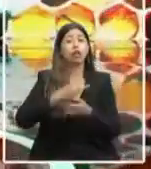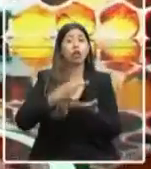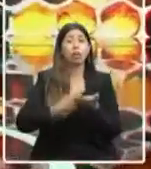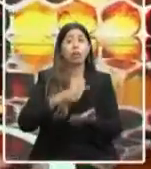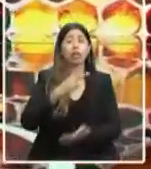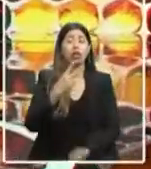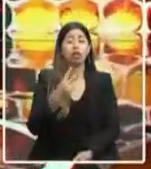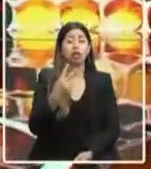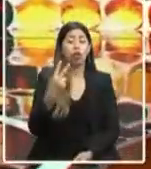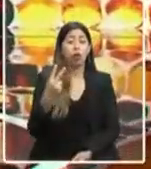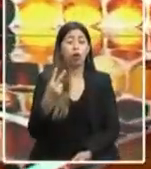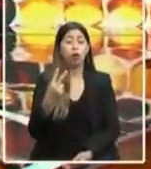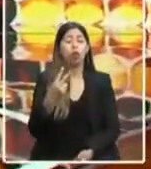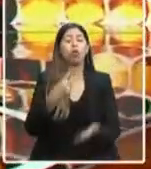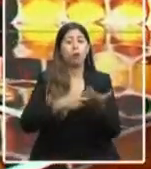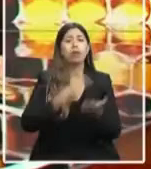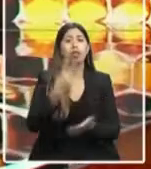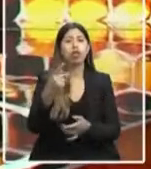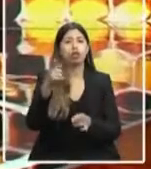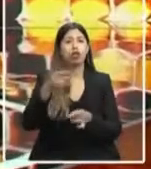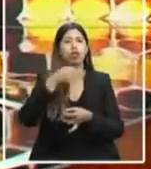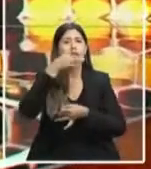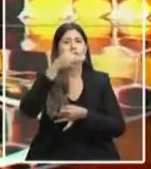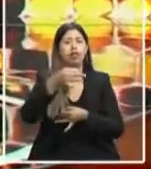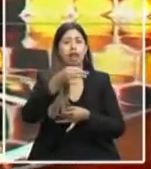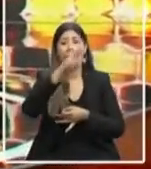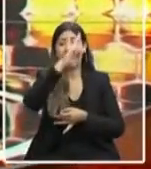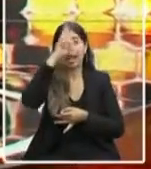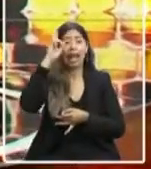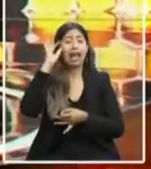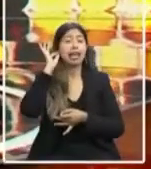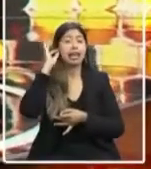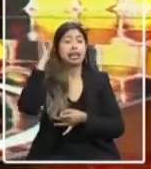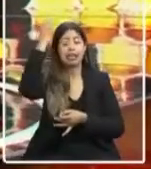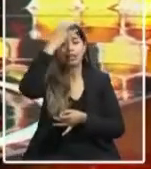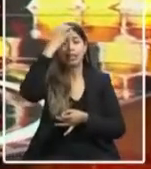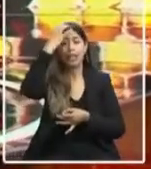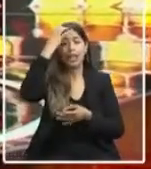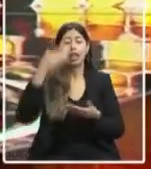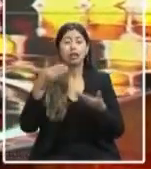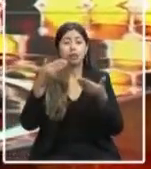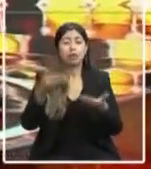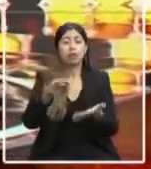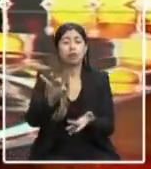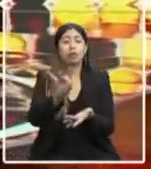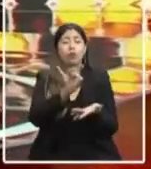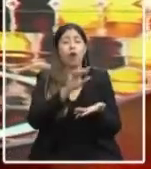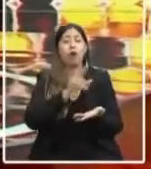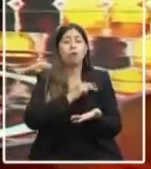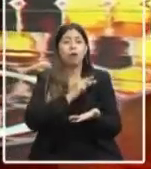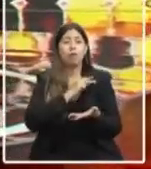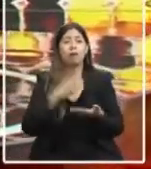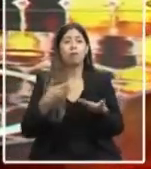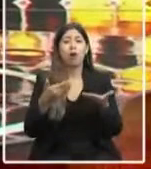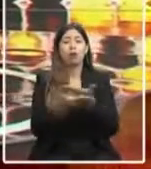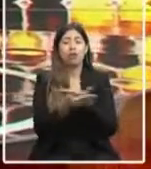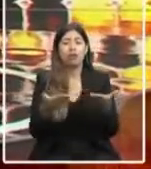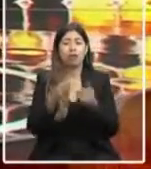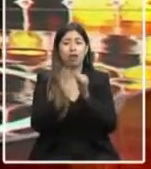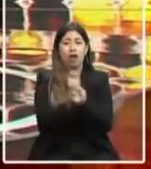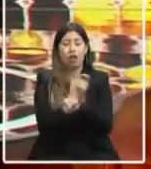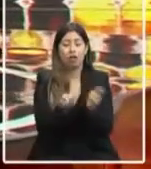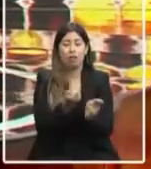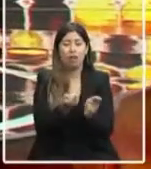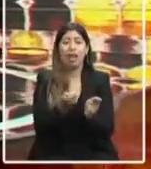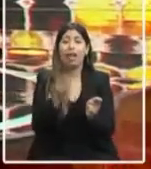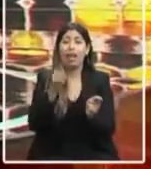como Knight Bachelor por sus servicios a la economía. Sus intereses de investigación abarcan desde la economía del bienestar